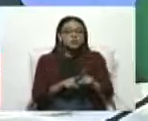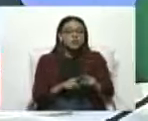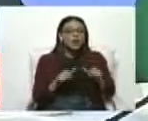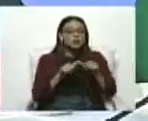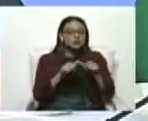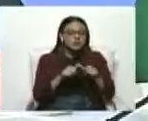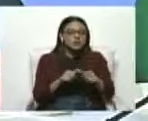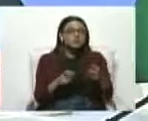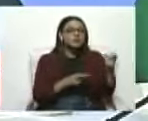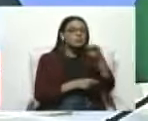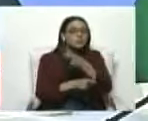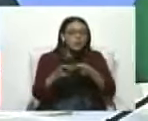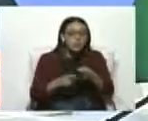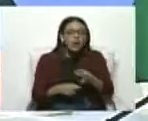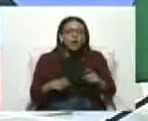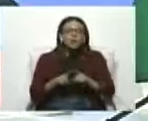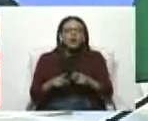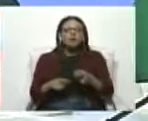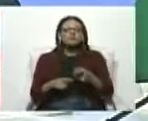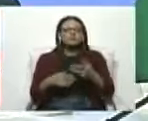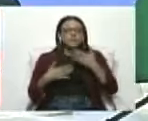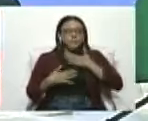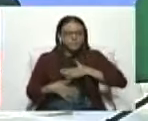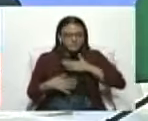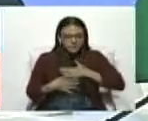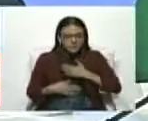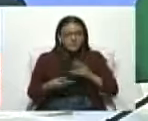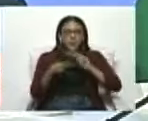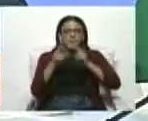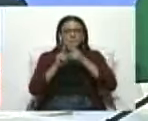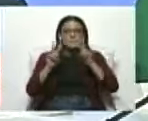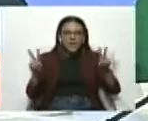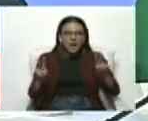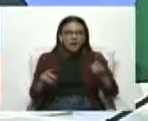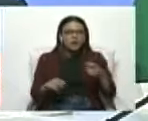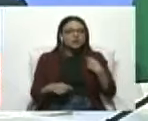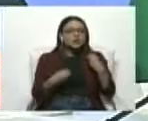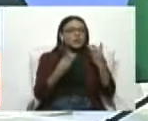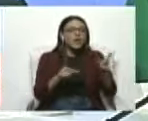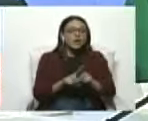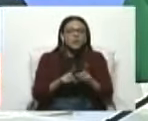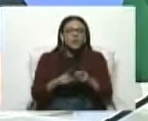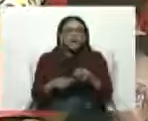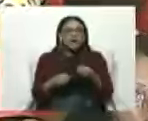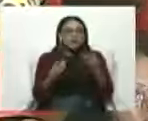Esa tranquilidad que le permite al chavista y al que no es chavista también.